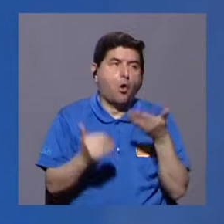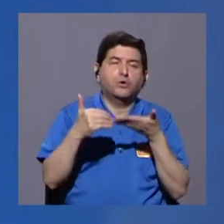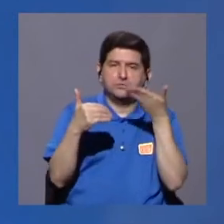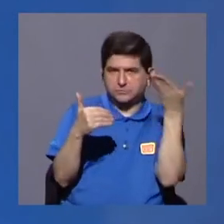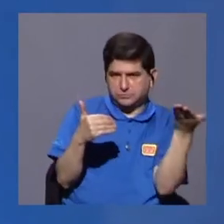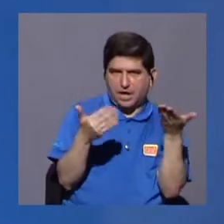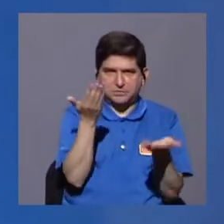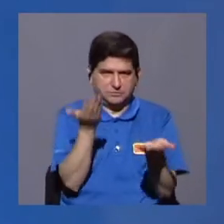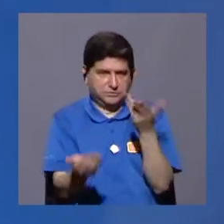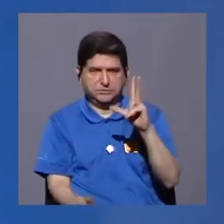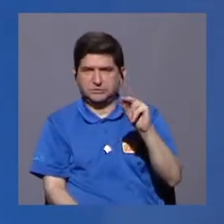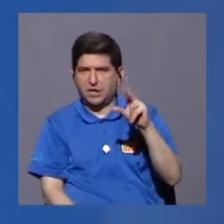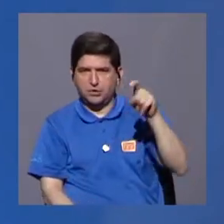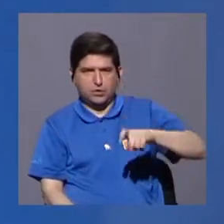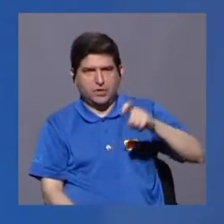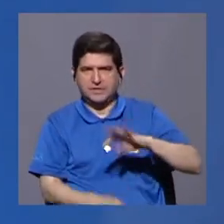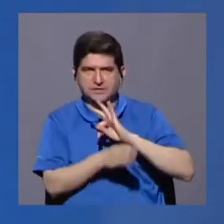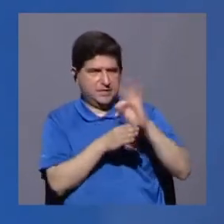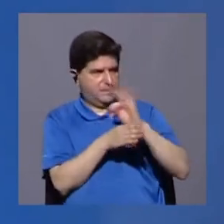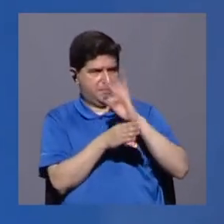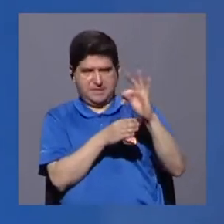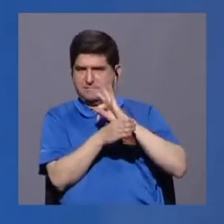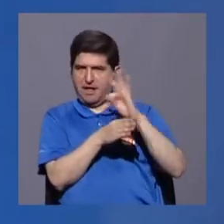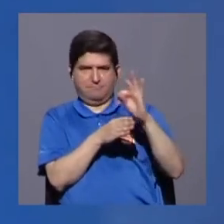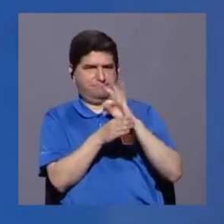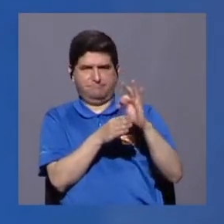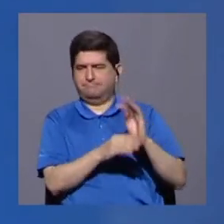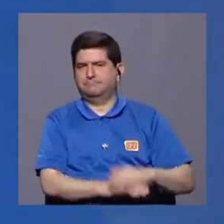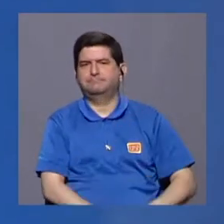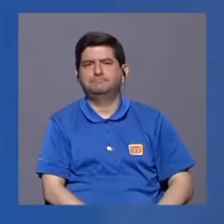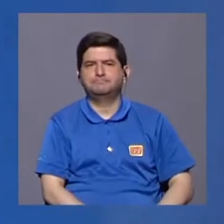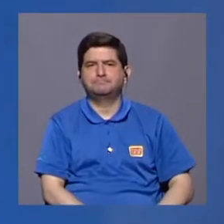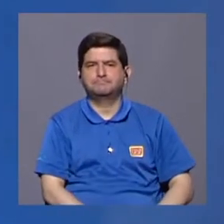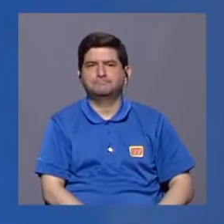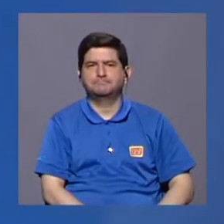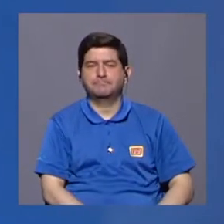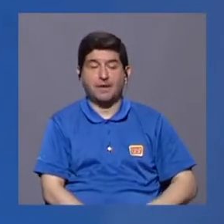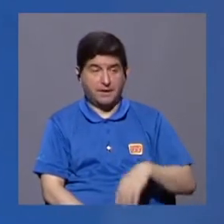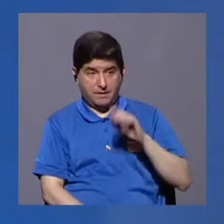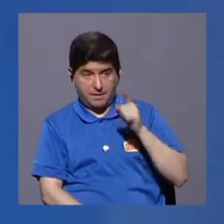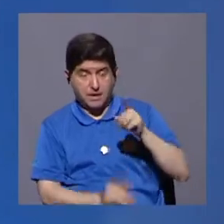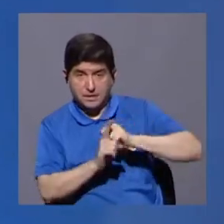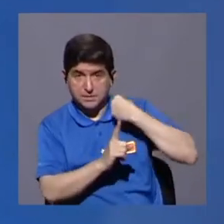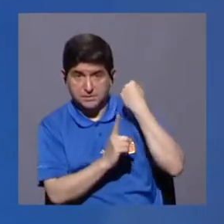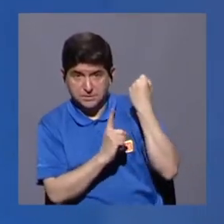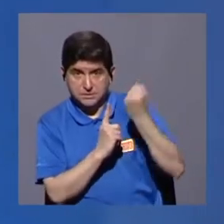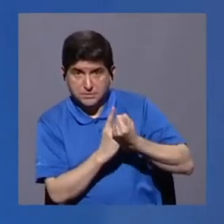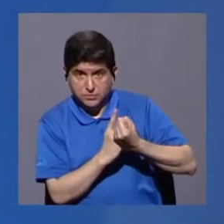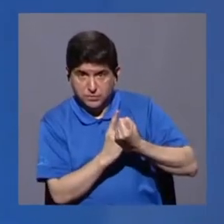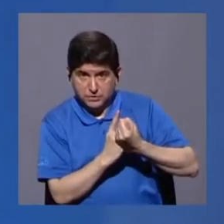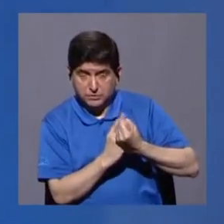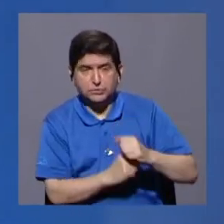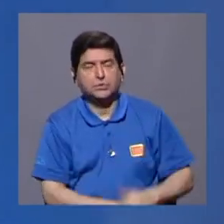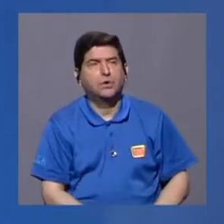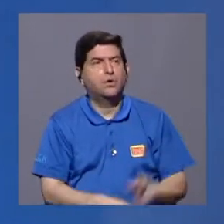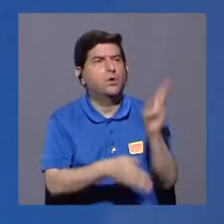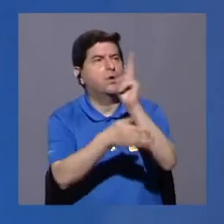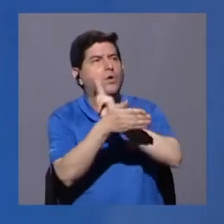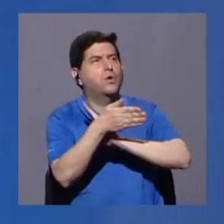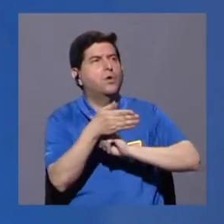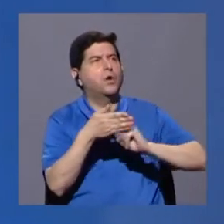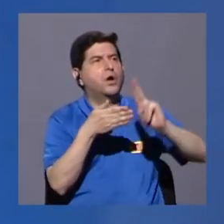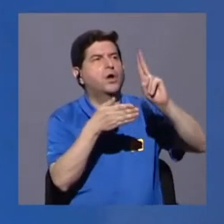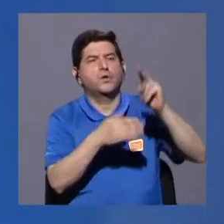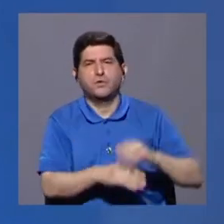que no sean terapias verdad y pues eso en la universidad de dundee